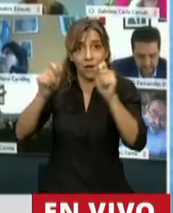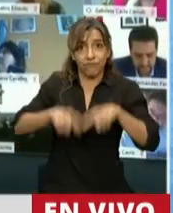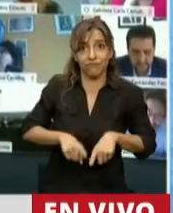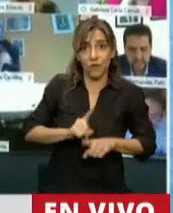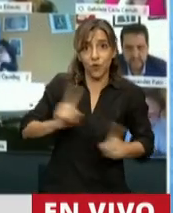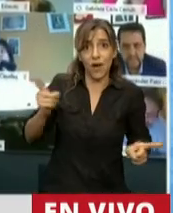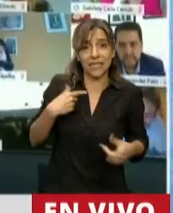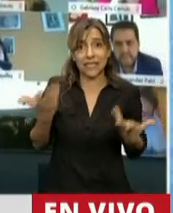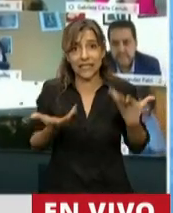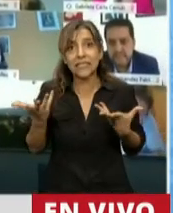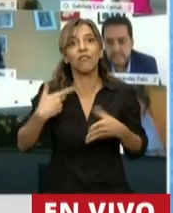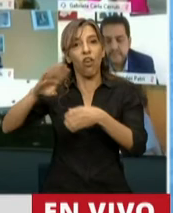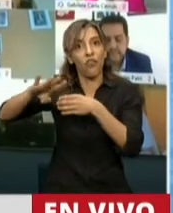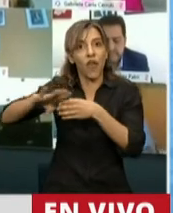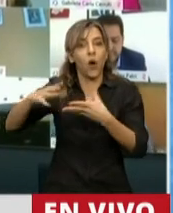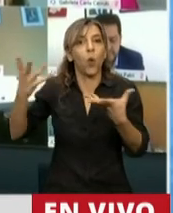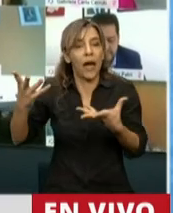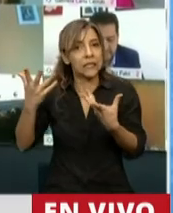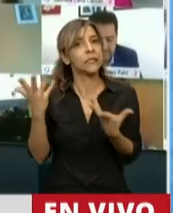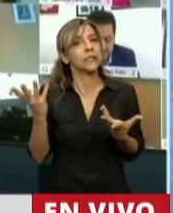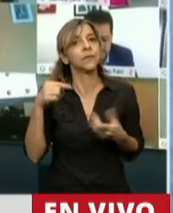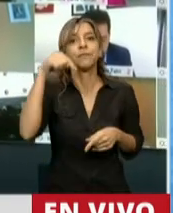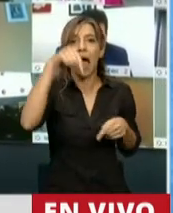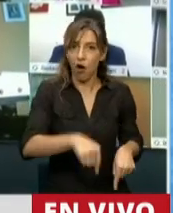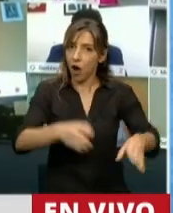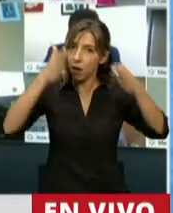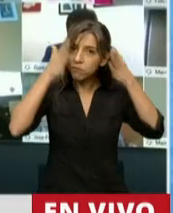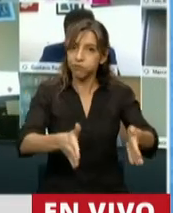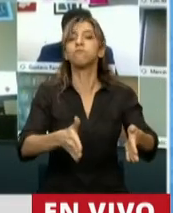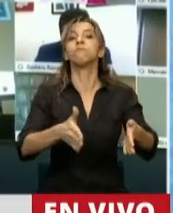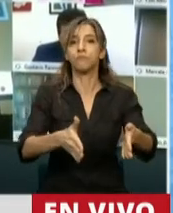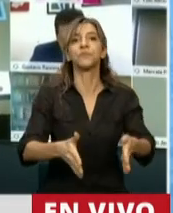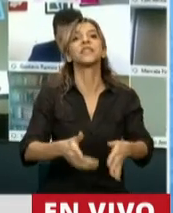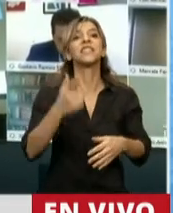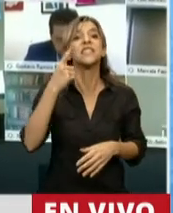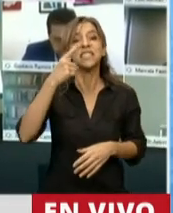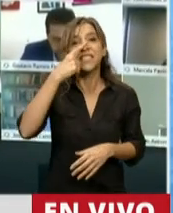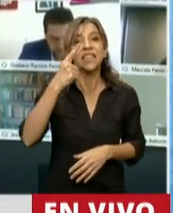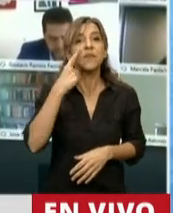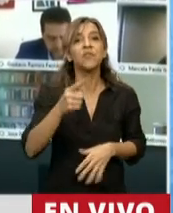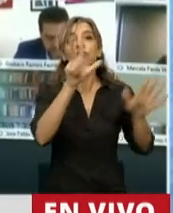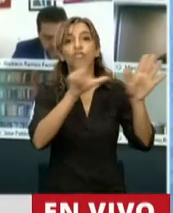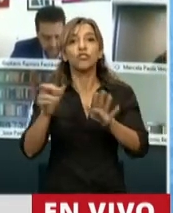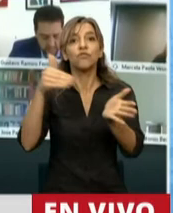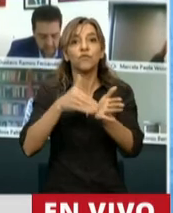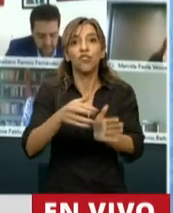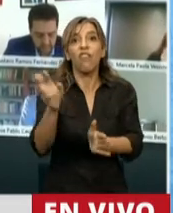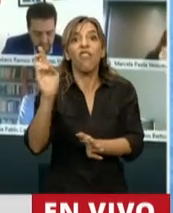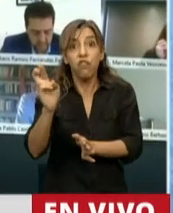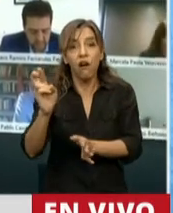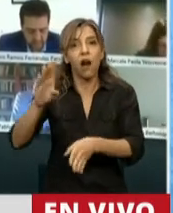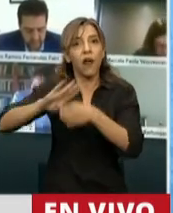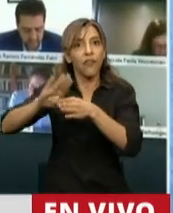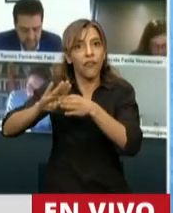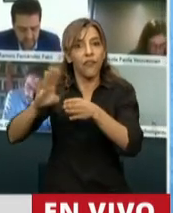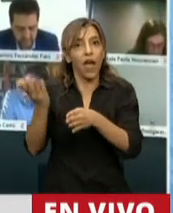sentido, creo, presidente, que también tenemos que celebrar la especificación de 7.800 millones de dólares de deuda que se consiguió en el transcurso